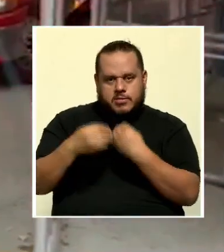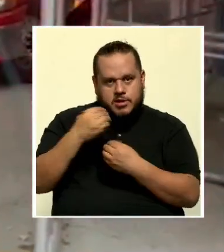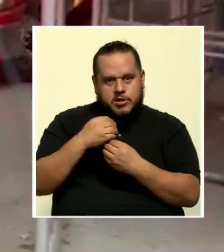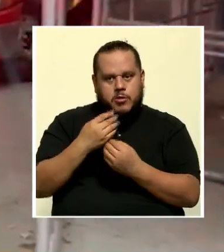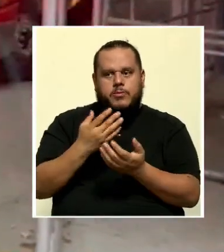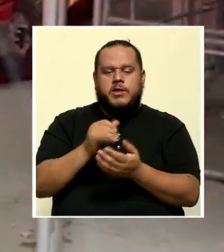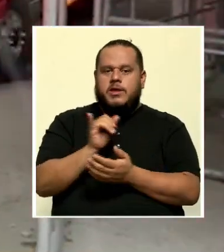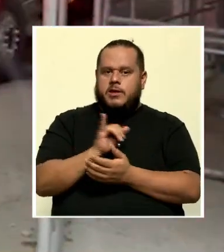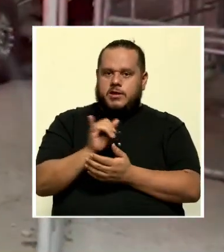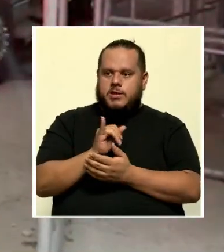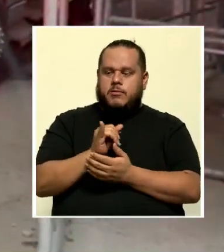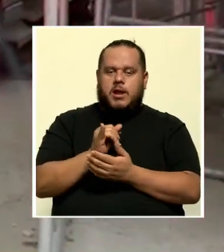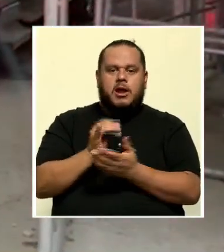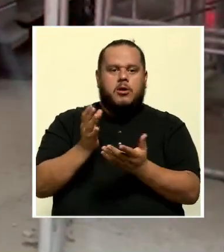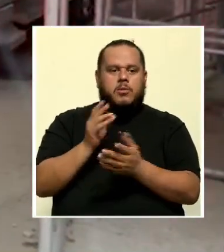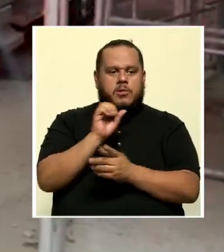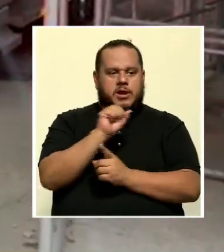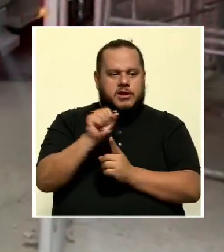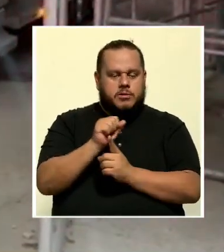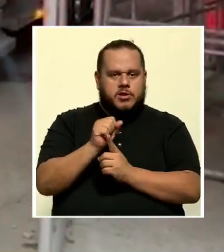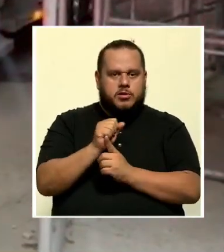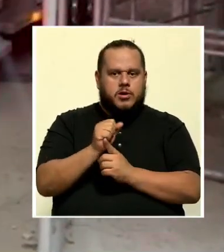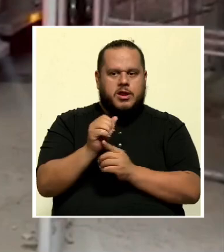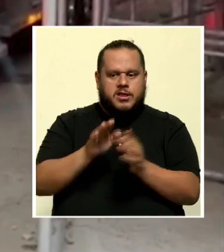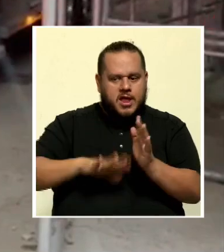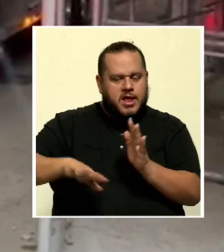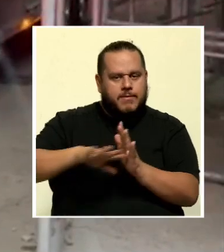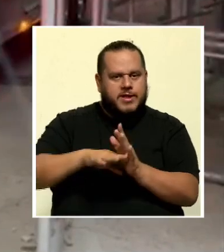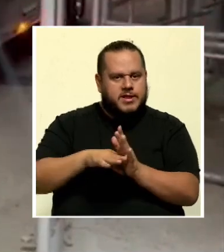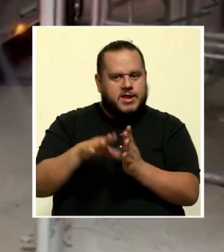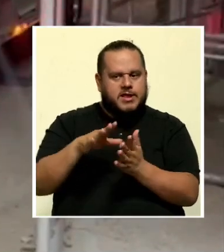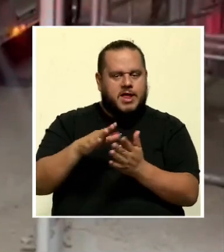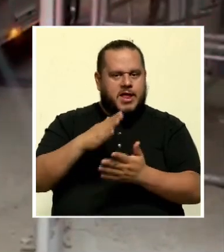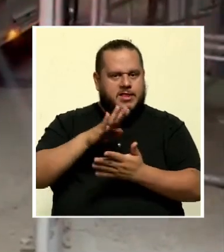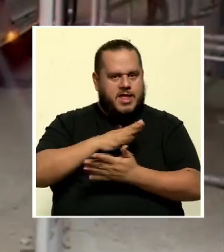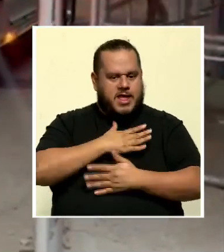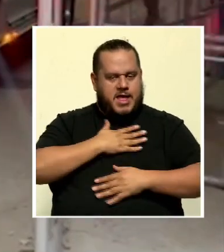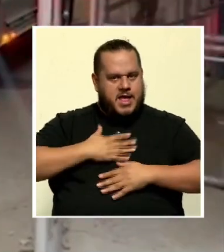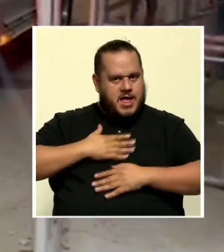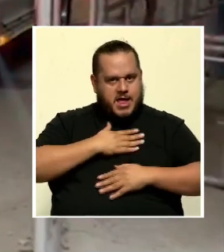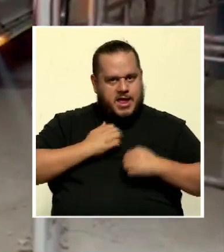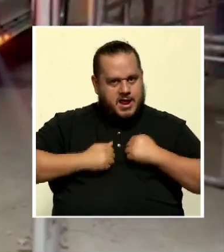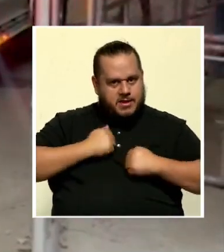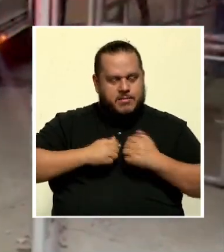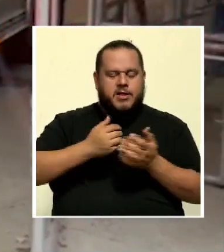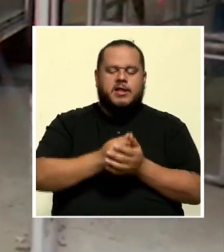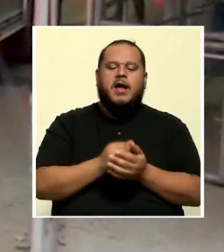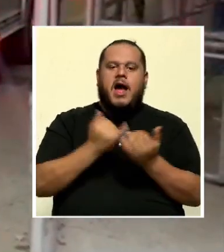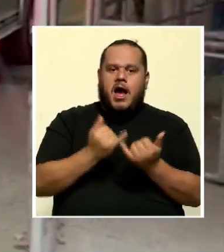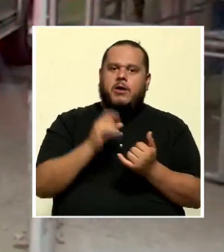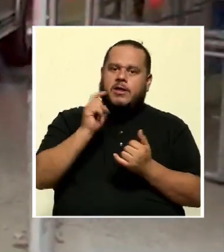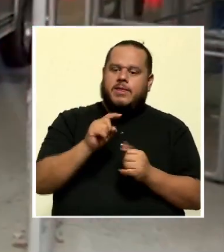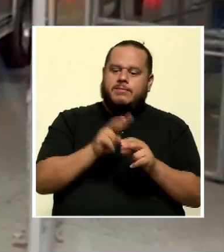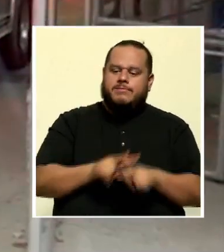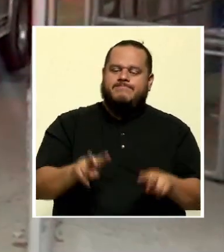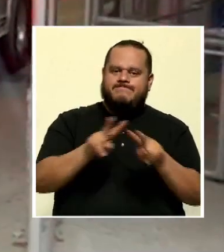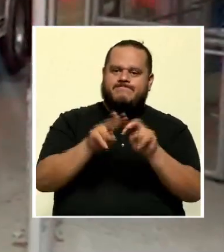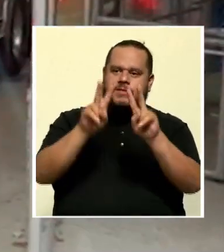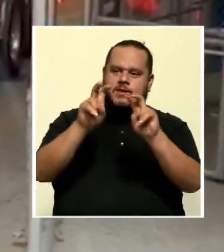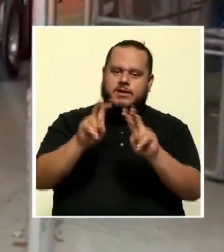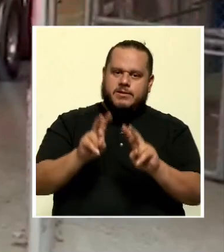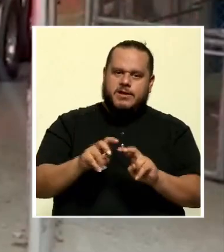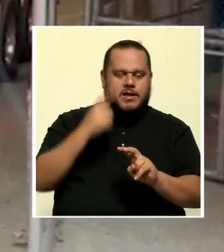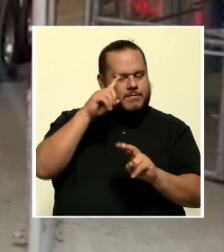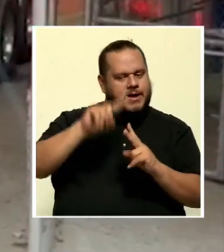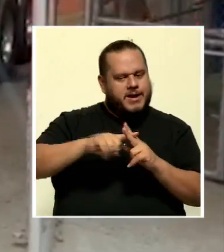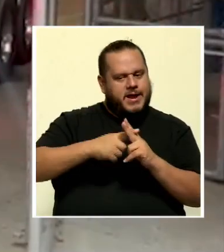alimentación, así como los objetos básicos de higiene. El módulo quedó inhabitable, por lo que ahora deberán valorar las reparaciones